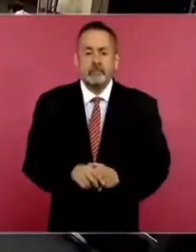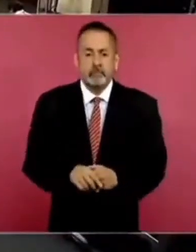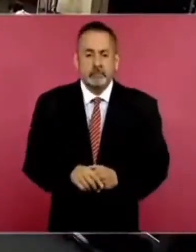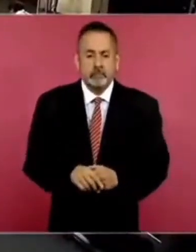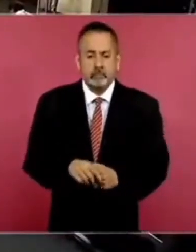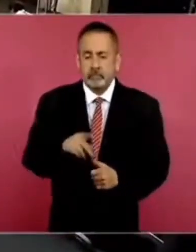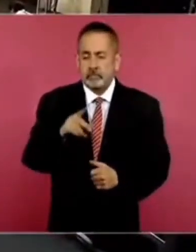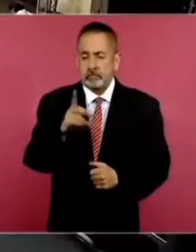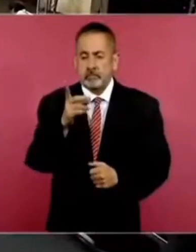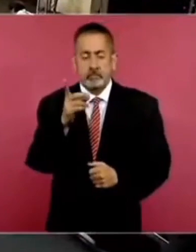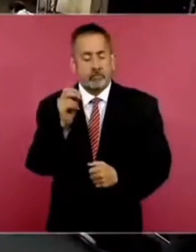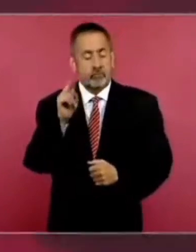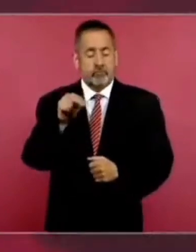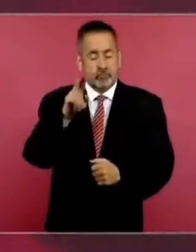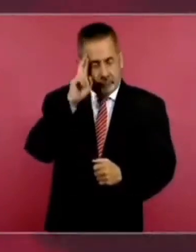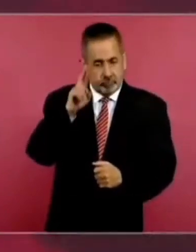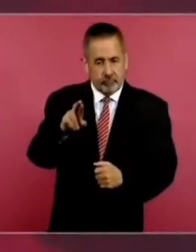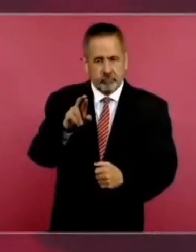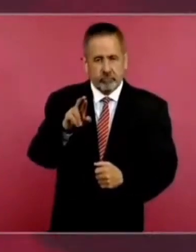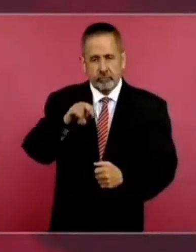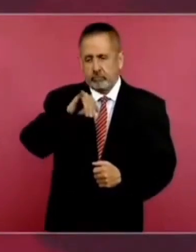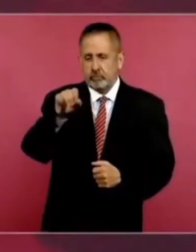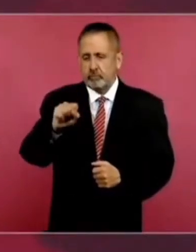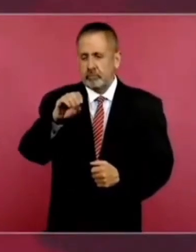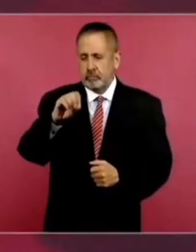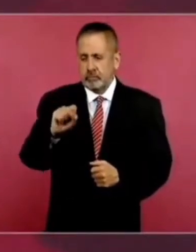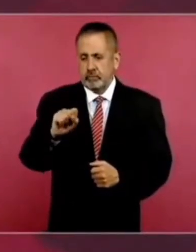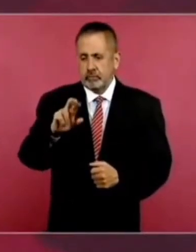don Jesús Reyes Heroles,